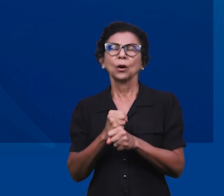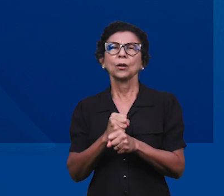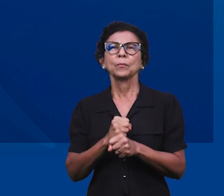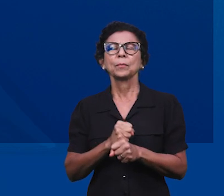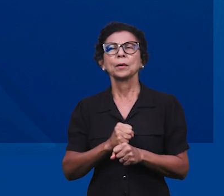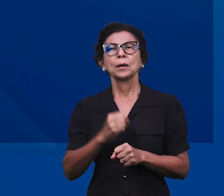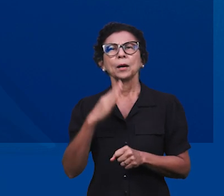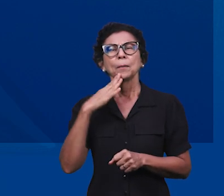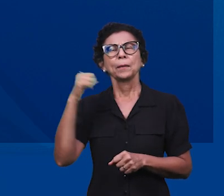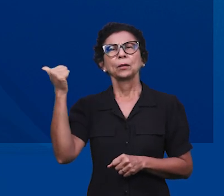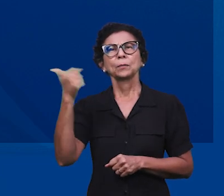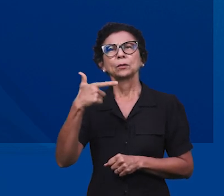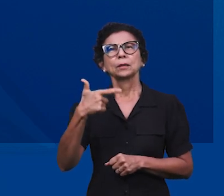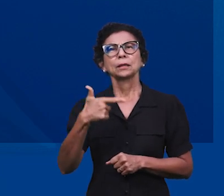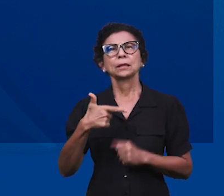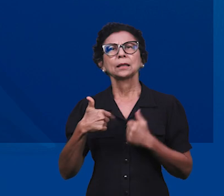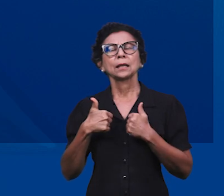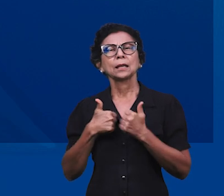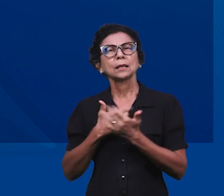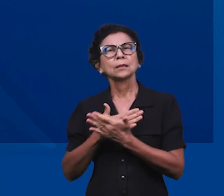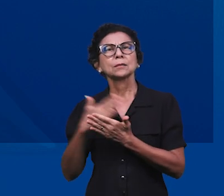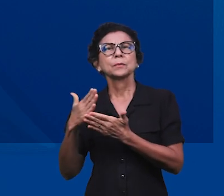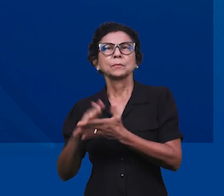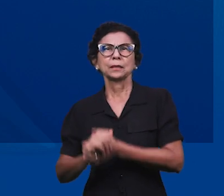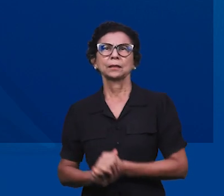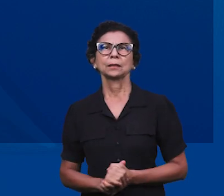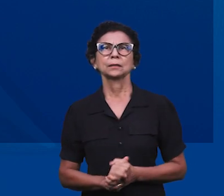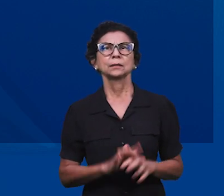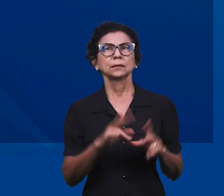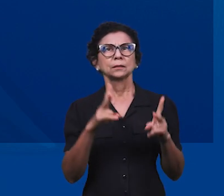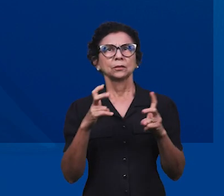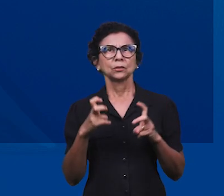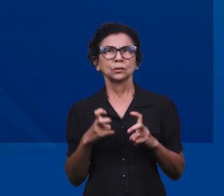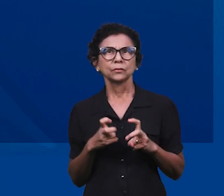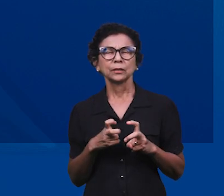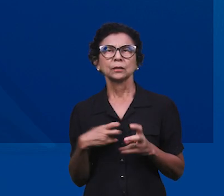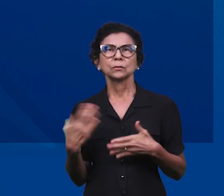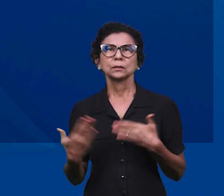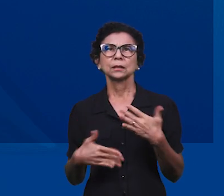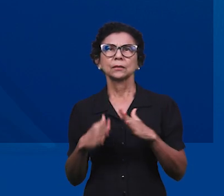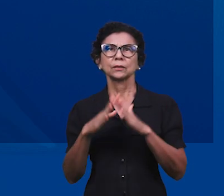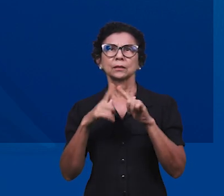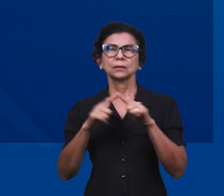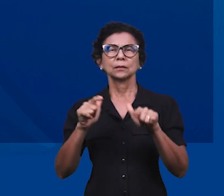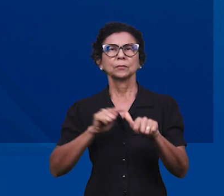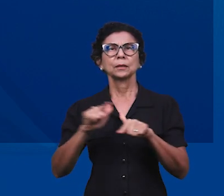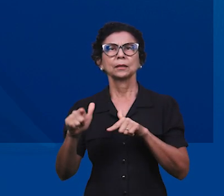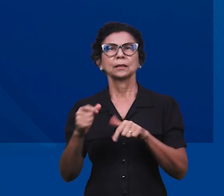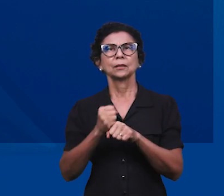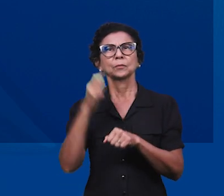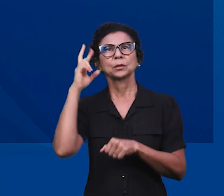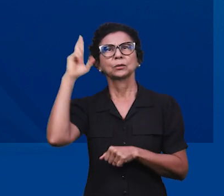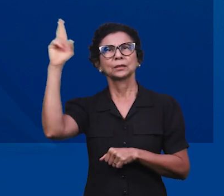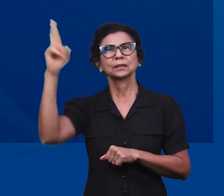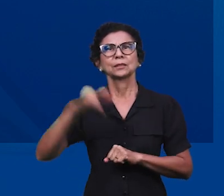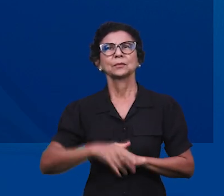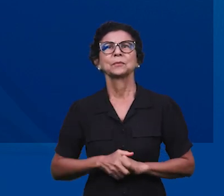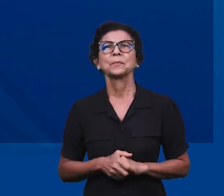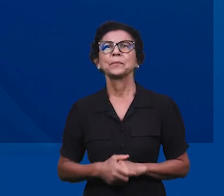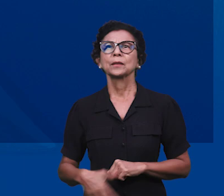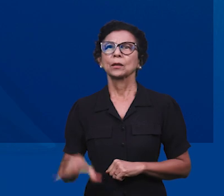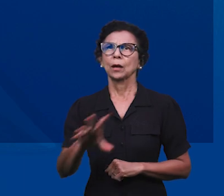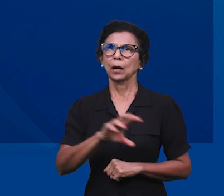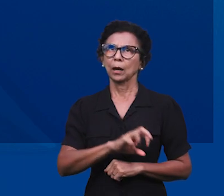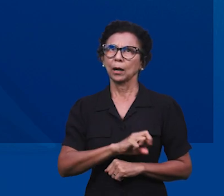primeras. Identifique cómo los fieles de la iglesia en Tiatira trabajaban para el Señor. Le